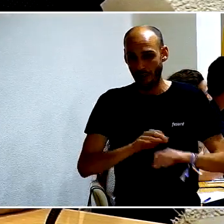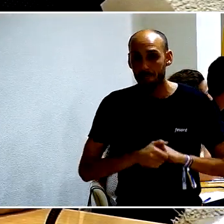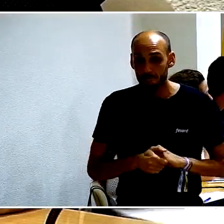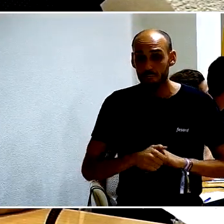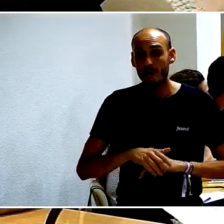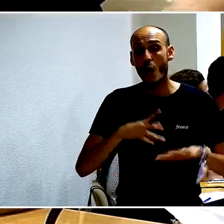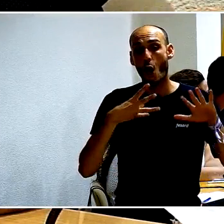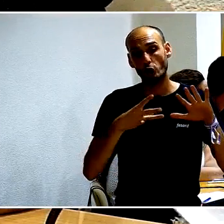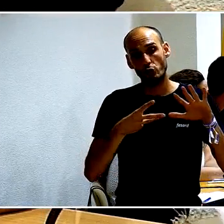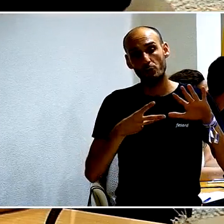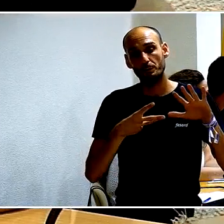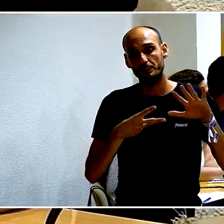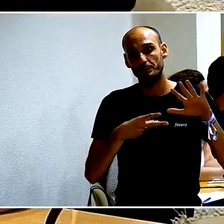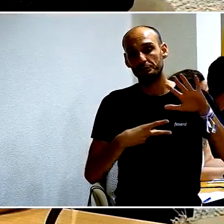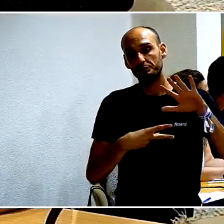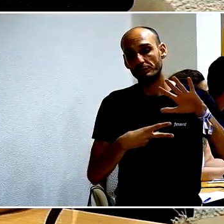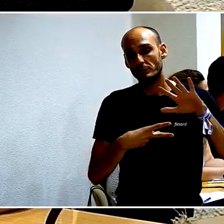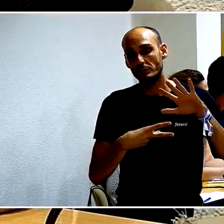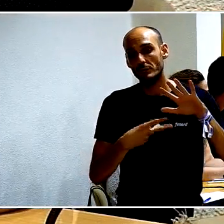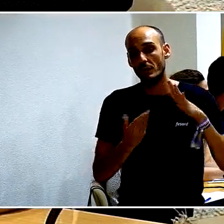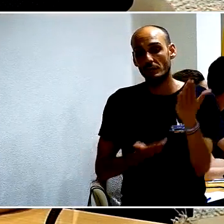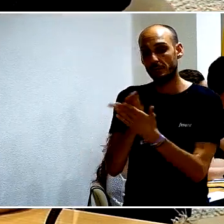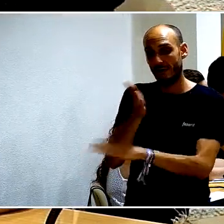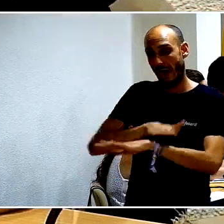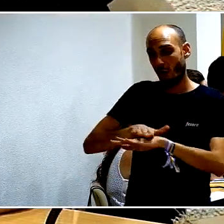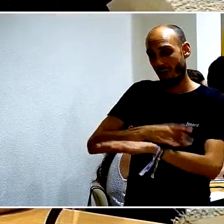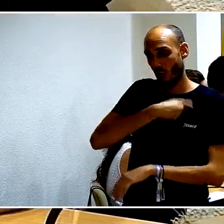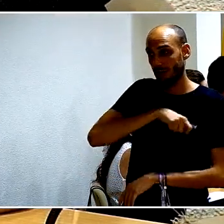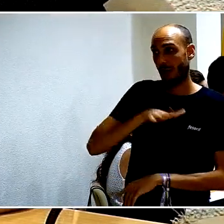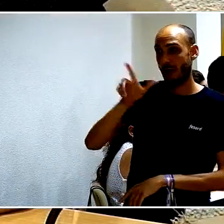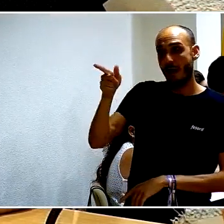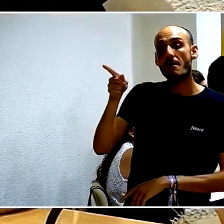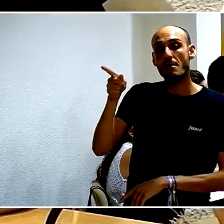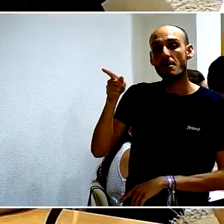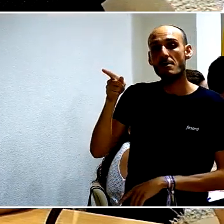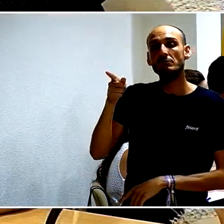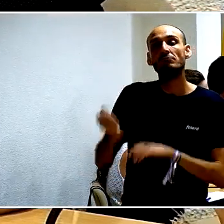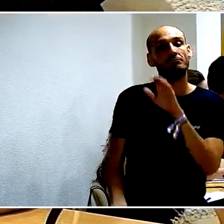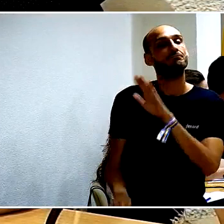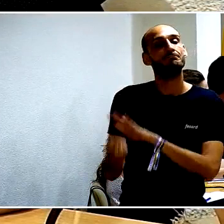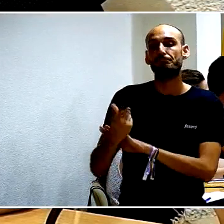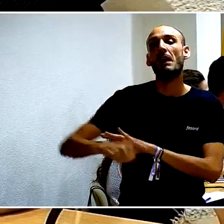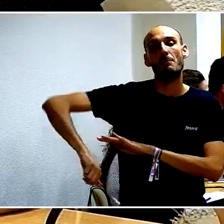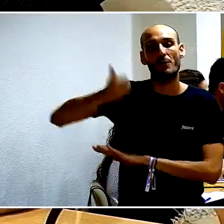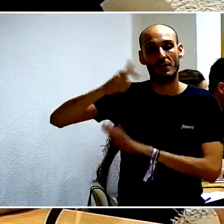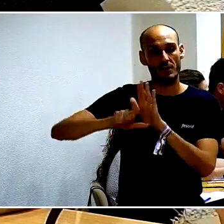en el gobierno, al gobierno del Estado la aprobación de la ley de igualdad